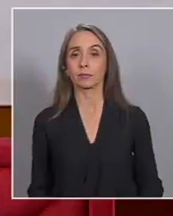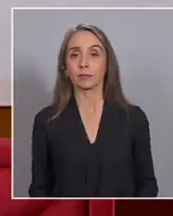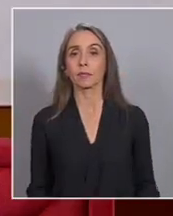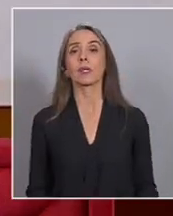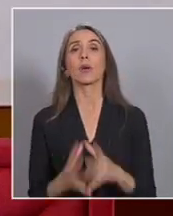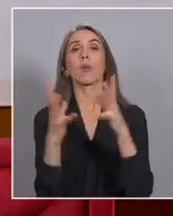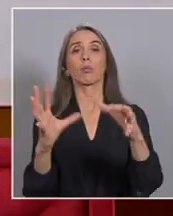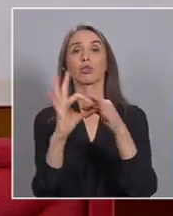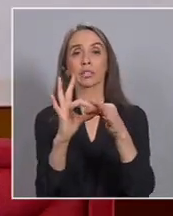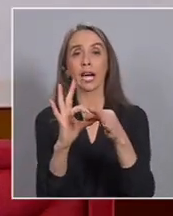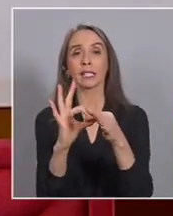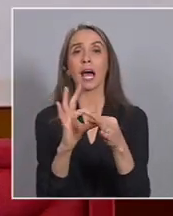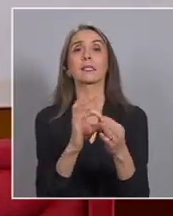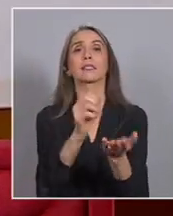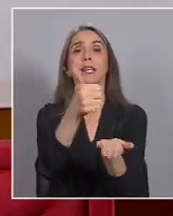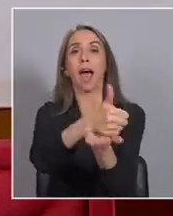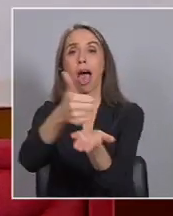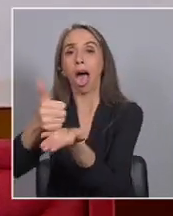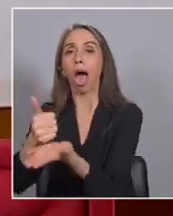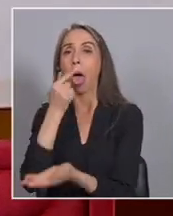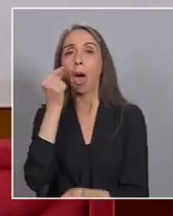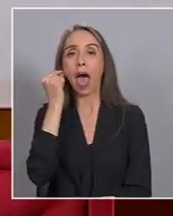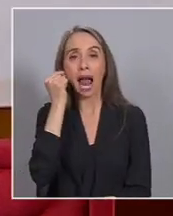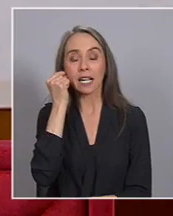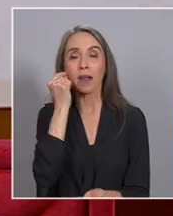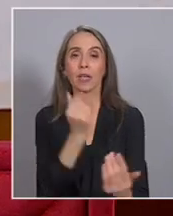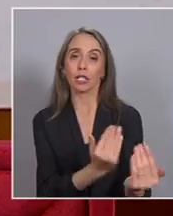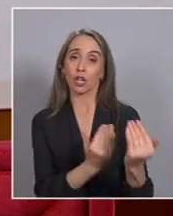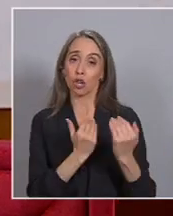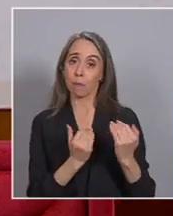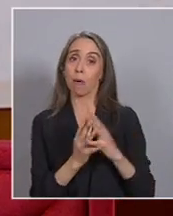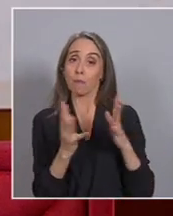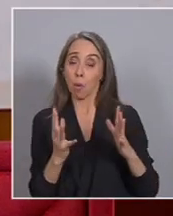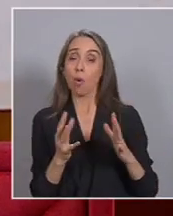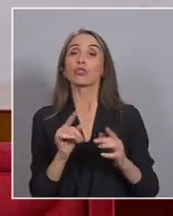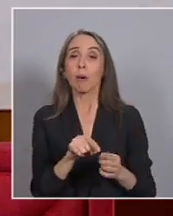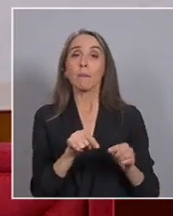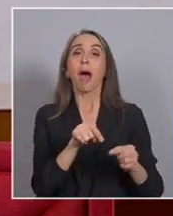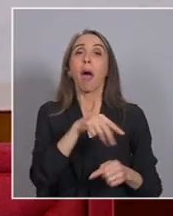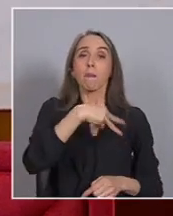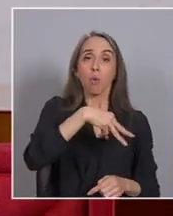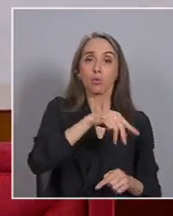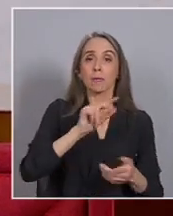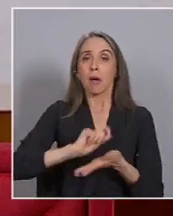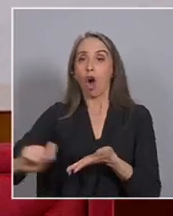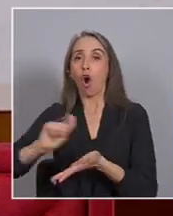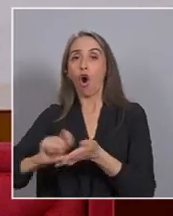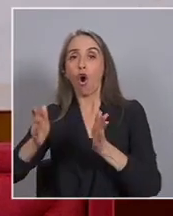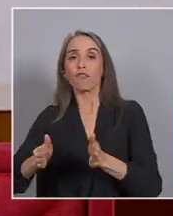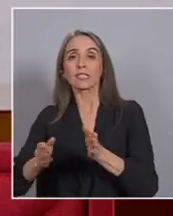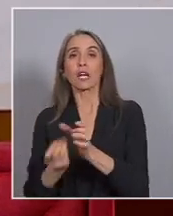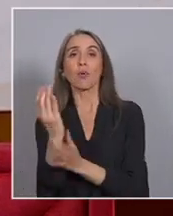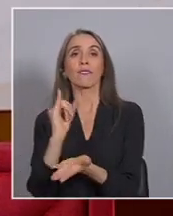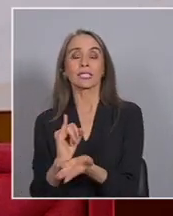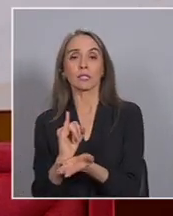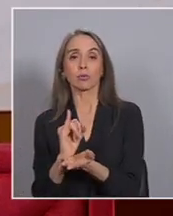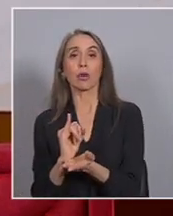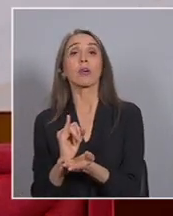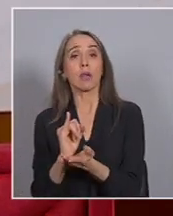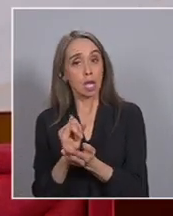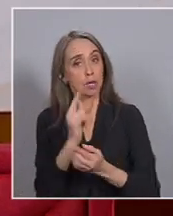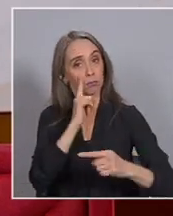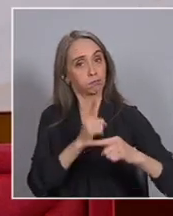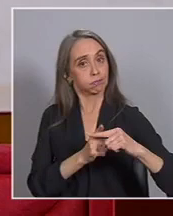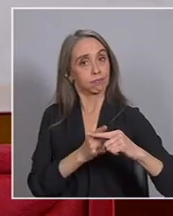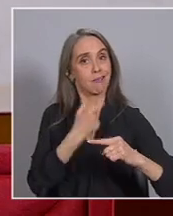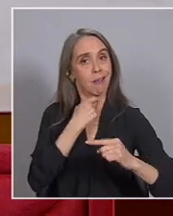Muchas gracias a los alcaldes y alcaldesas que nos han apoyado tremendamente en la implementación de esta nueva institucionalidad como co-garantes de